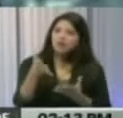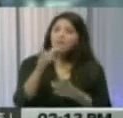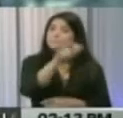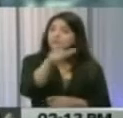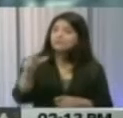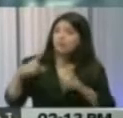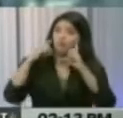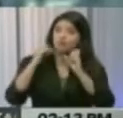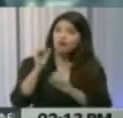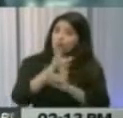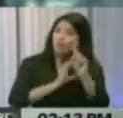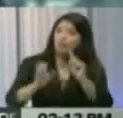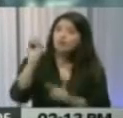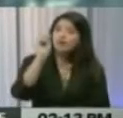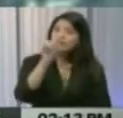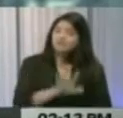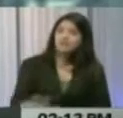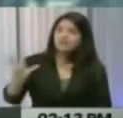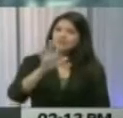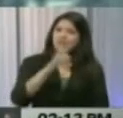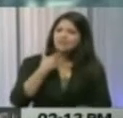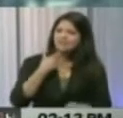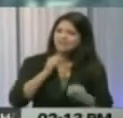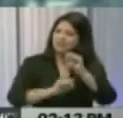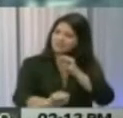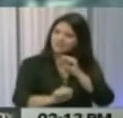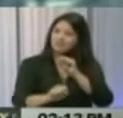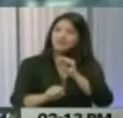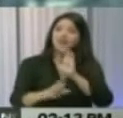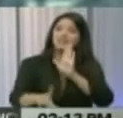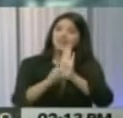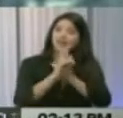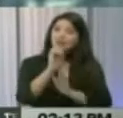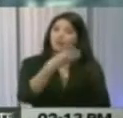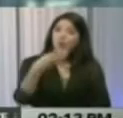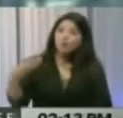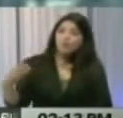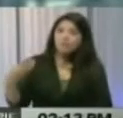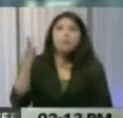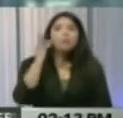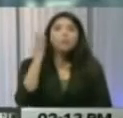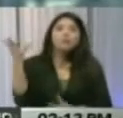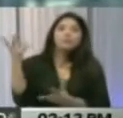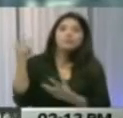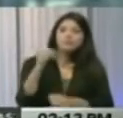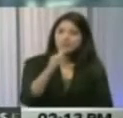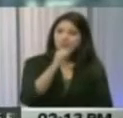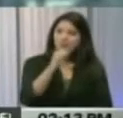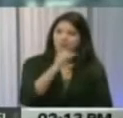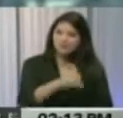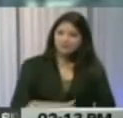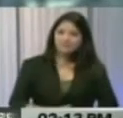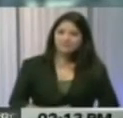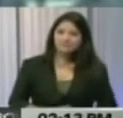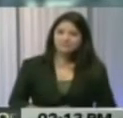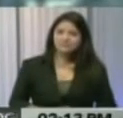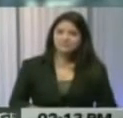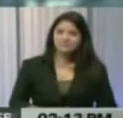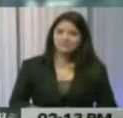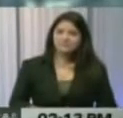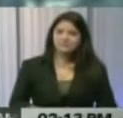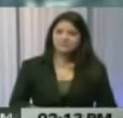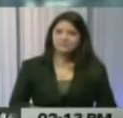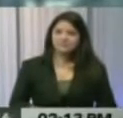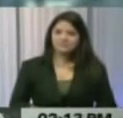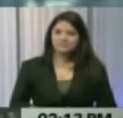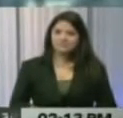Agricultores de nuestro país rechazan la extensión del decreto Obama. Andrea López nos trae los detalles. Adelante,